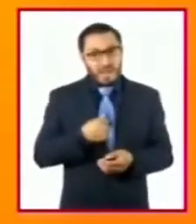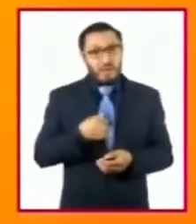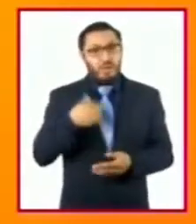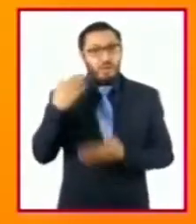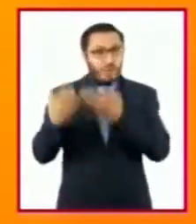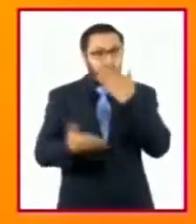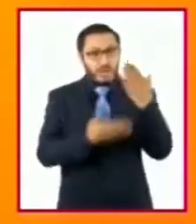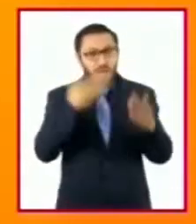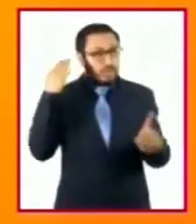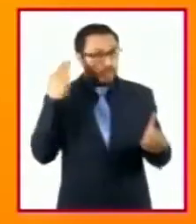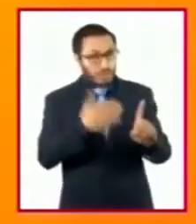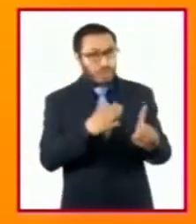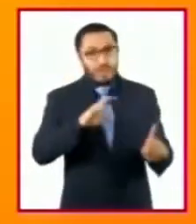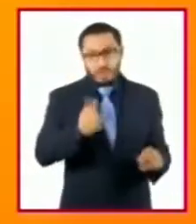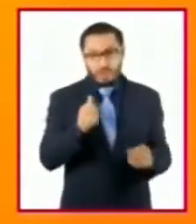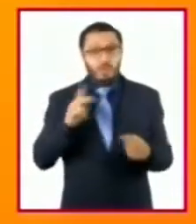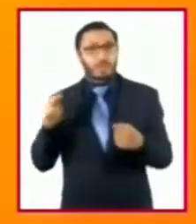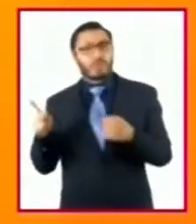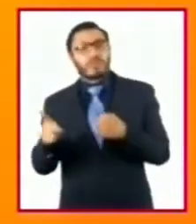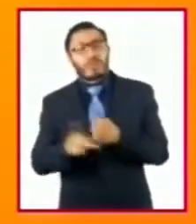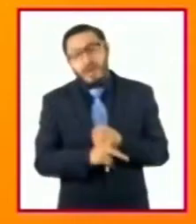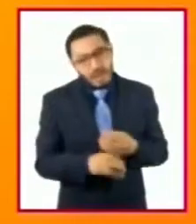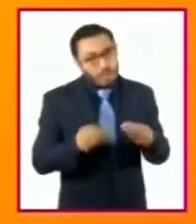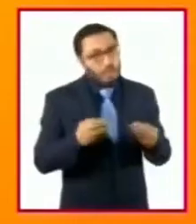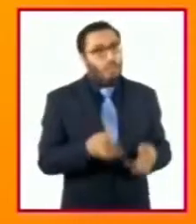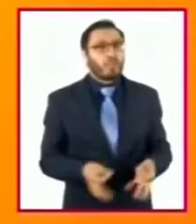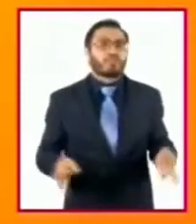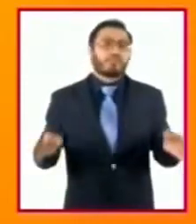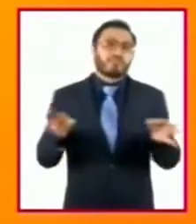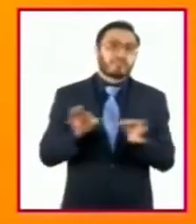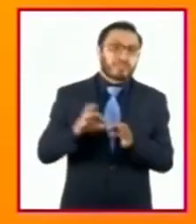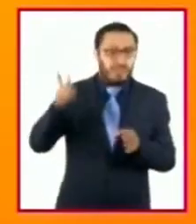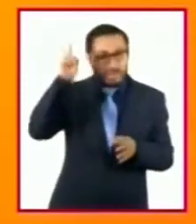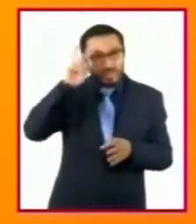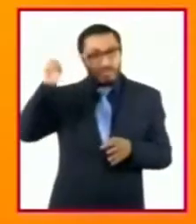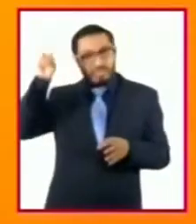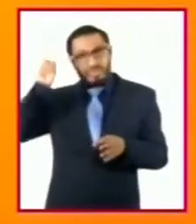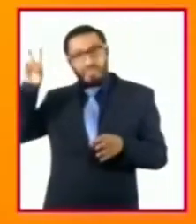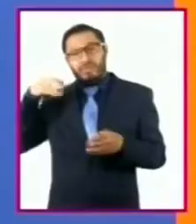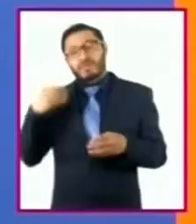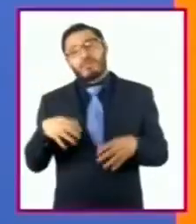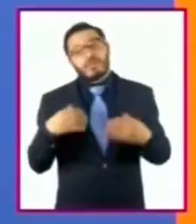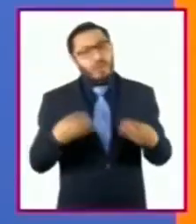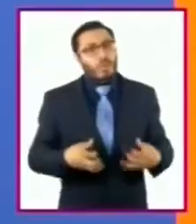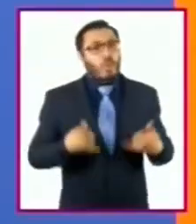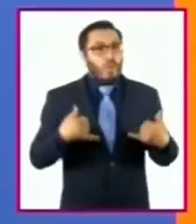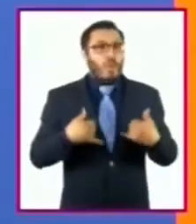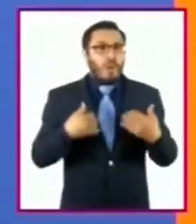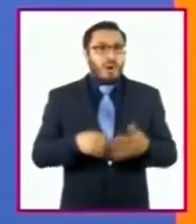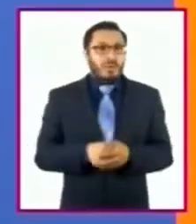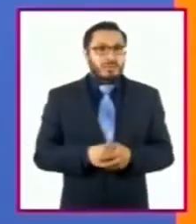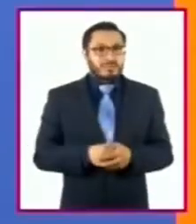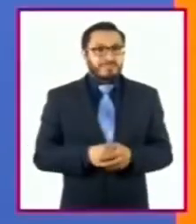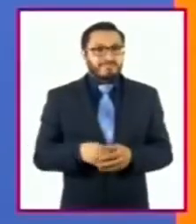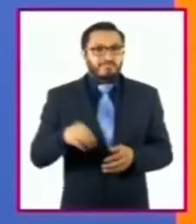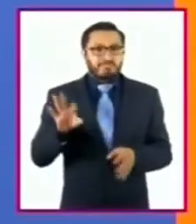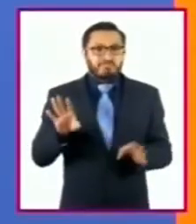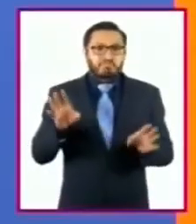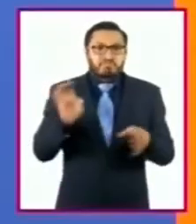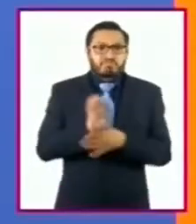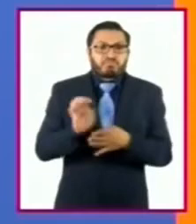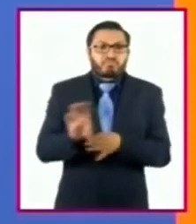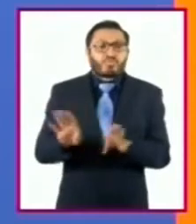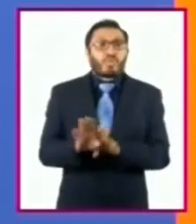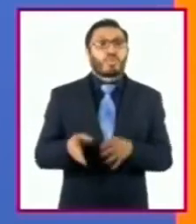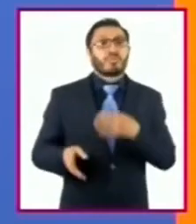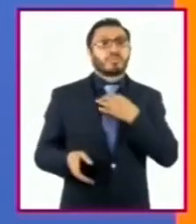ese otro lugar. Así que es muy importante los sueños en los adolescentes. ¿Podríamos decir entonces que